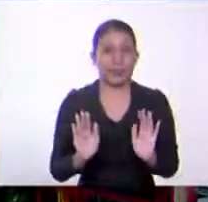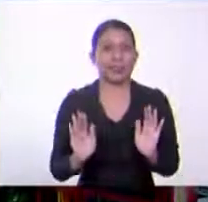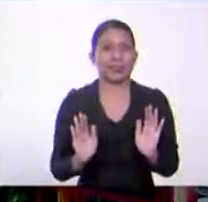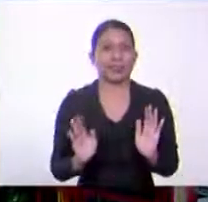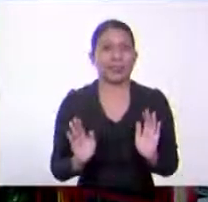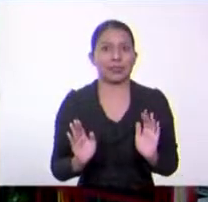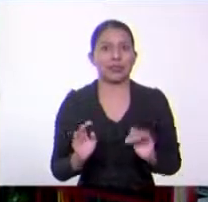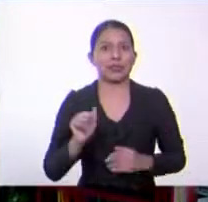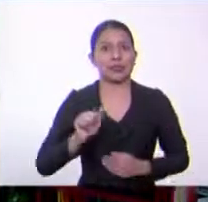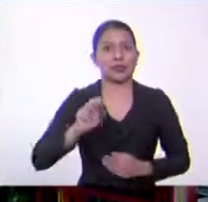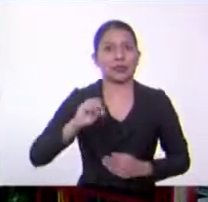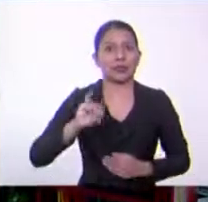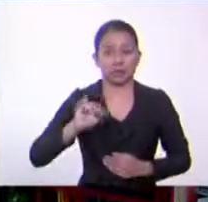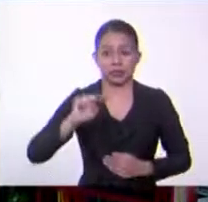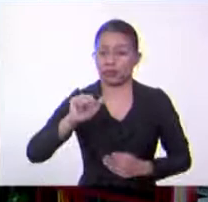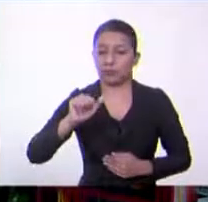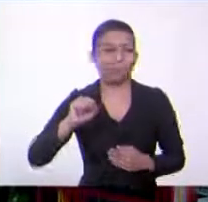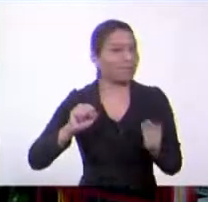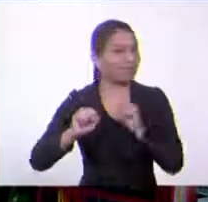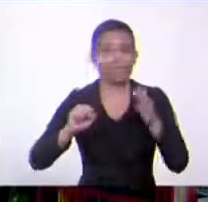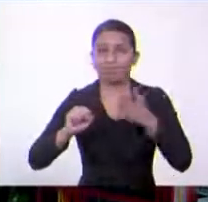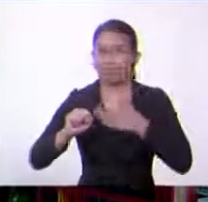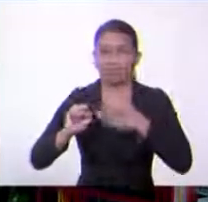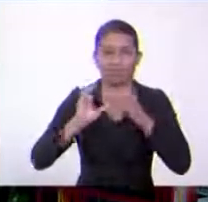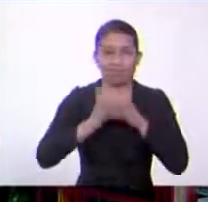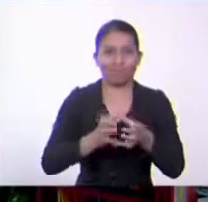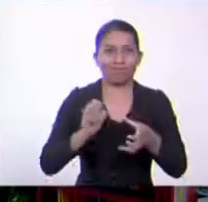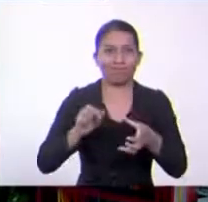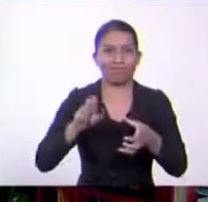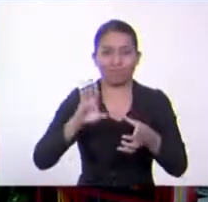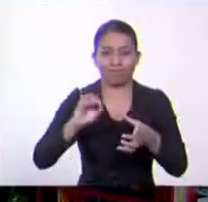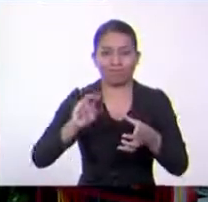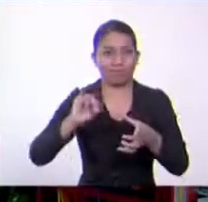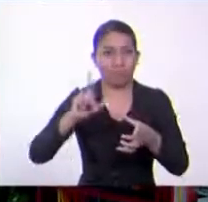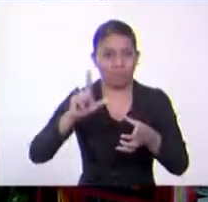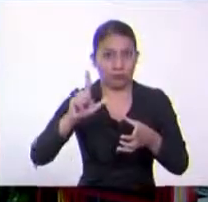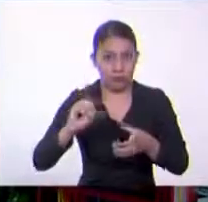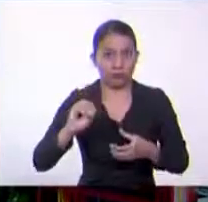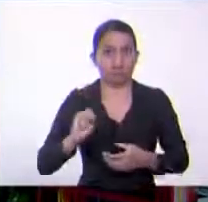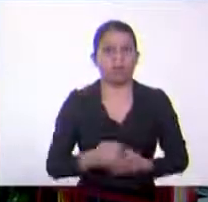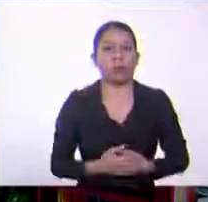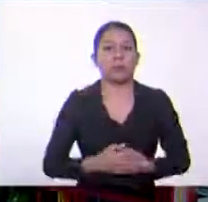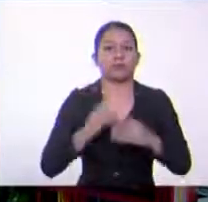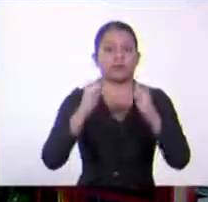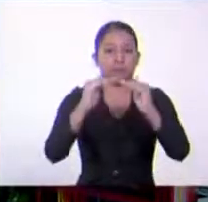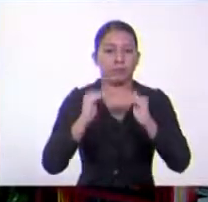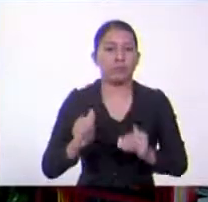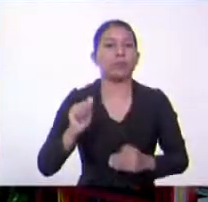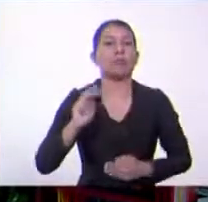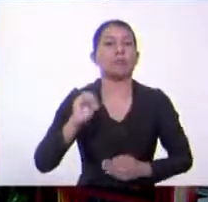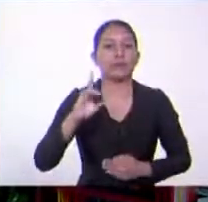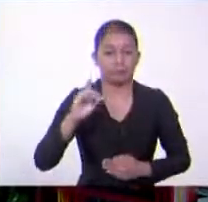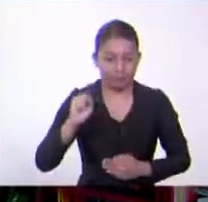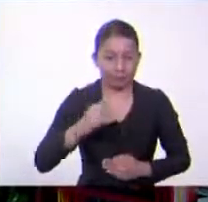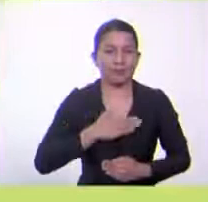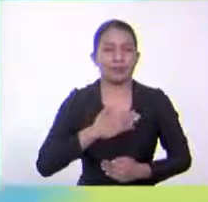Las aminas no tienen grupo carbonilo, pero las amidas sí presentan el grupo